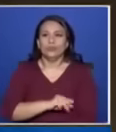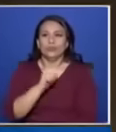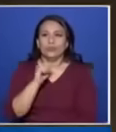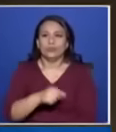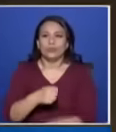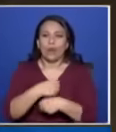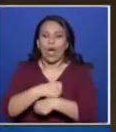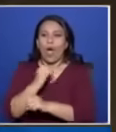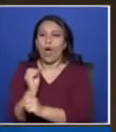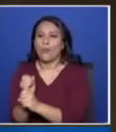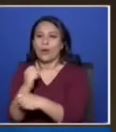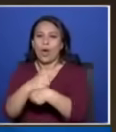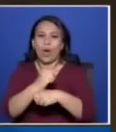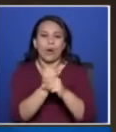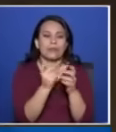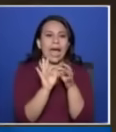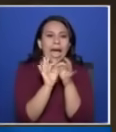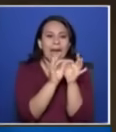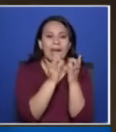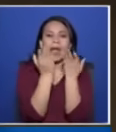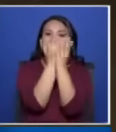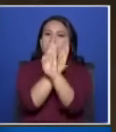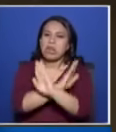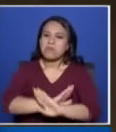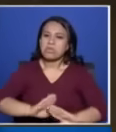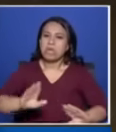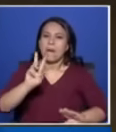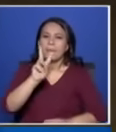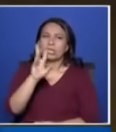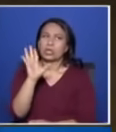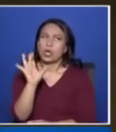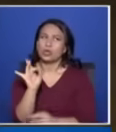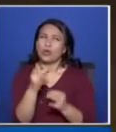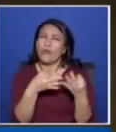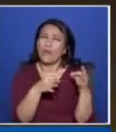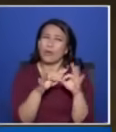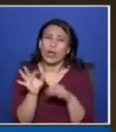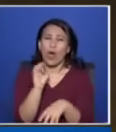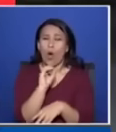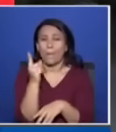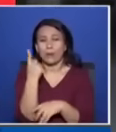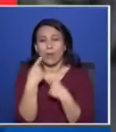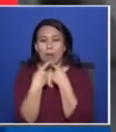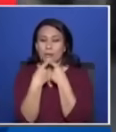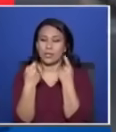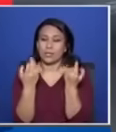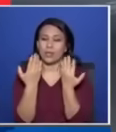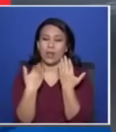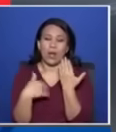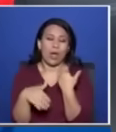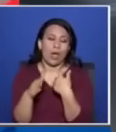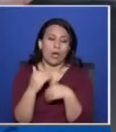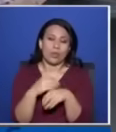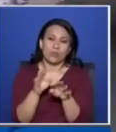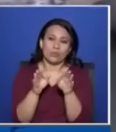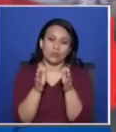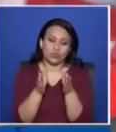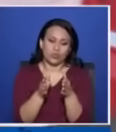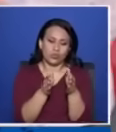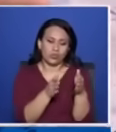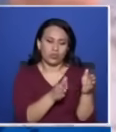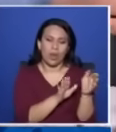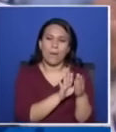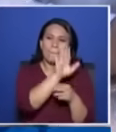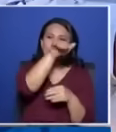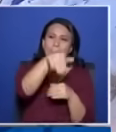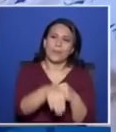estas obras se estarán ejecutando hasta el 28 de febrero, porque son todas las juntas de los puentes